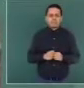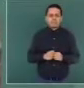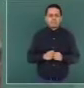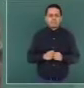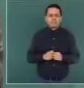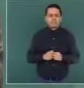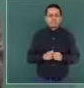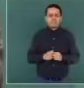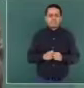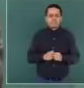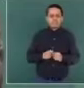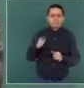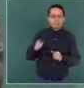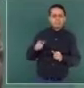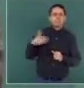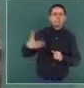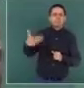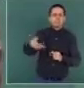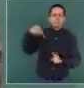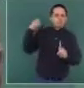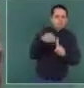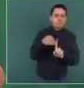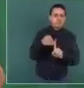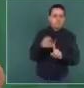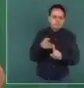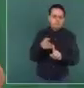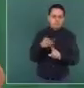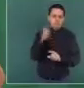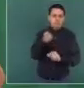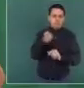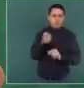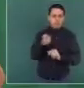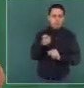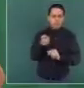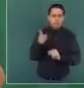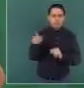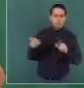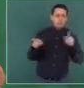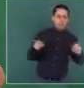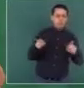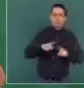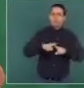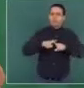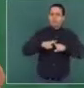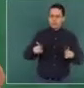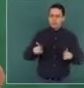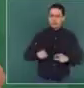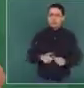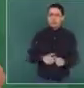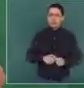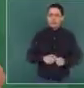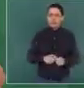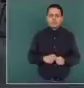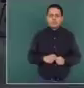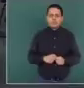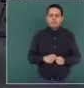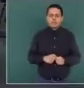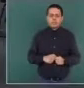el hecho que se está ventilando.